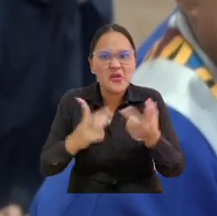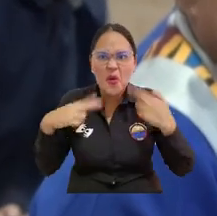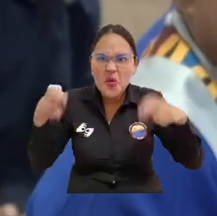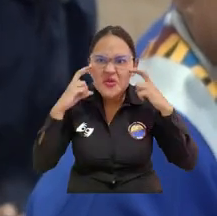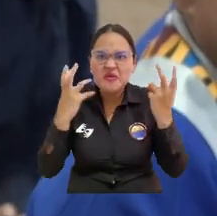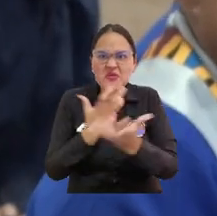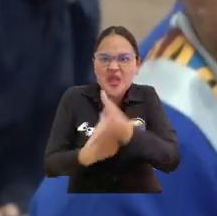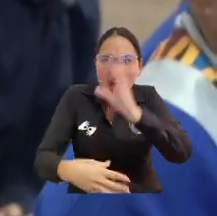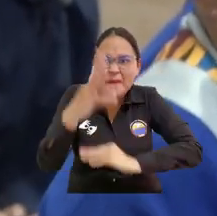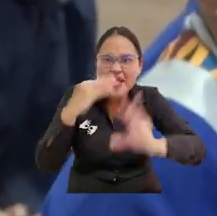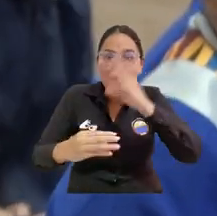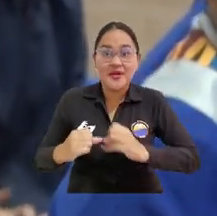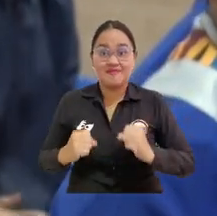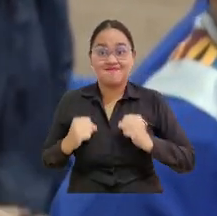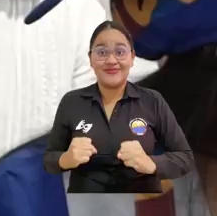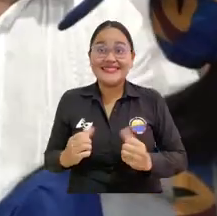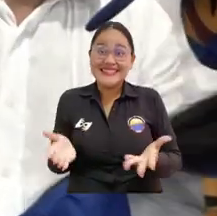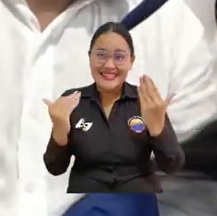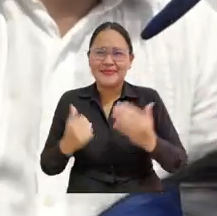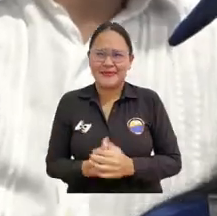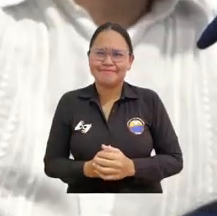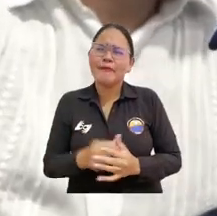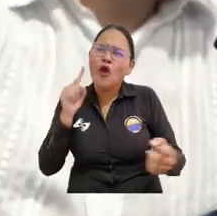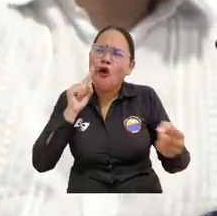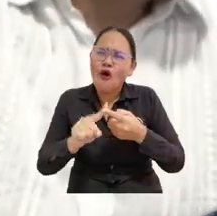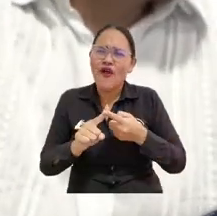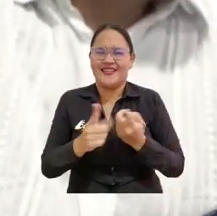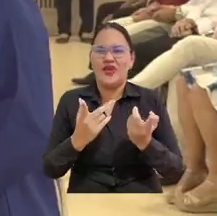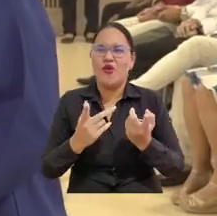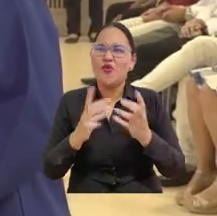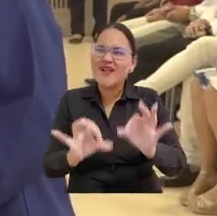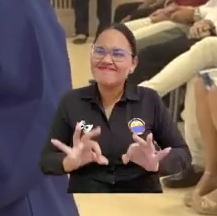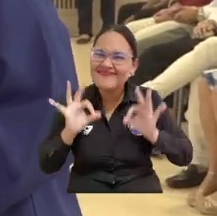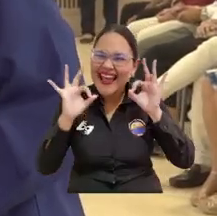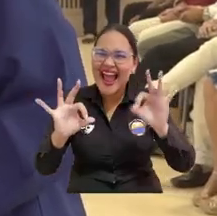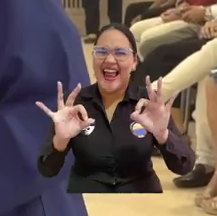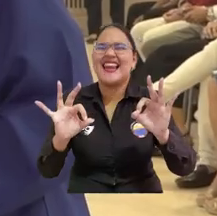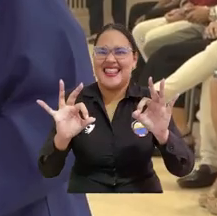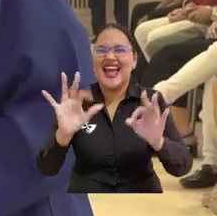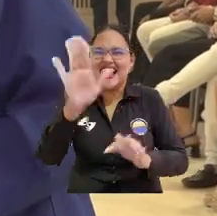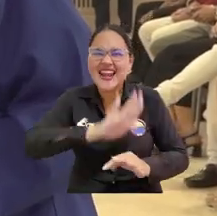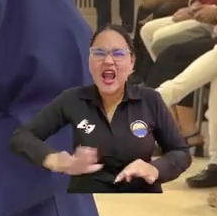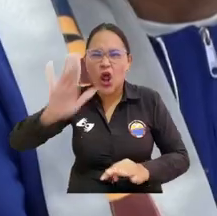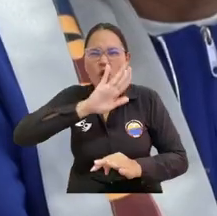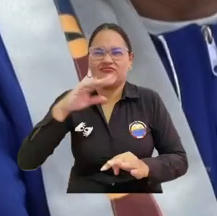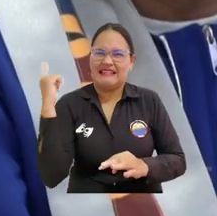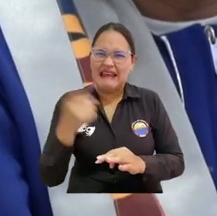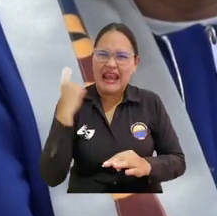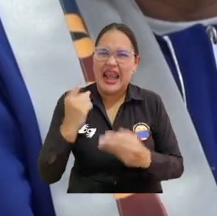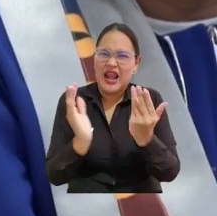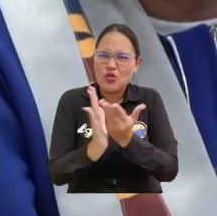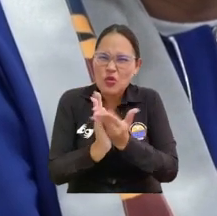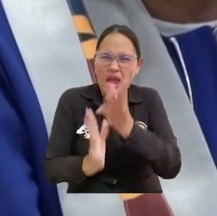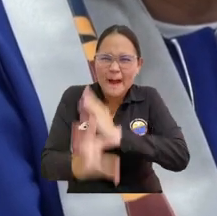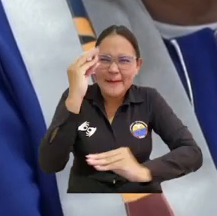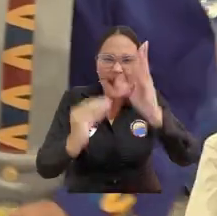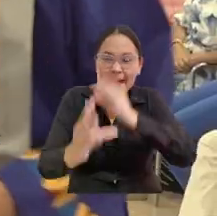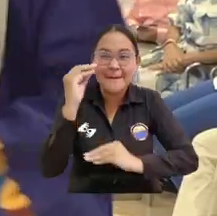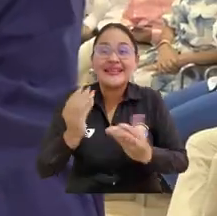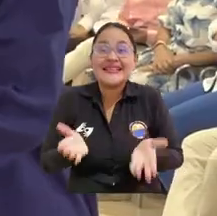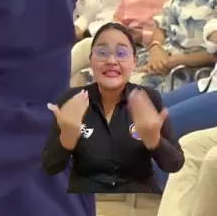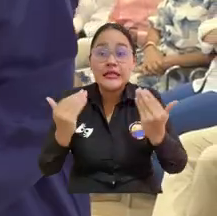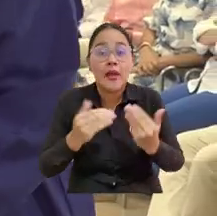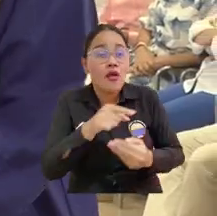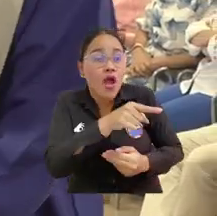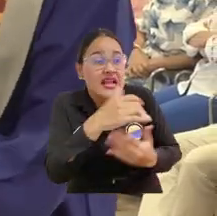el aporte que da la ciencia, el conocimiento. Mejorar la calidad educativa de la región a través del reconocimiento de saberes previos es